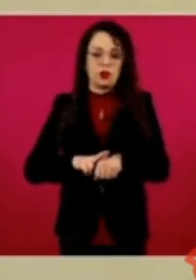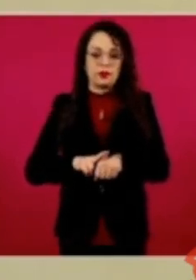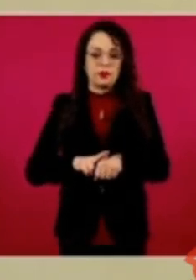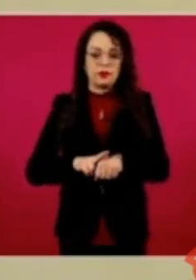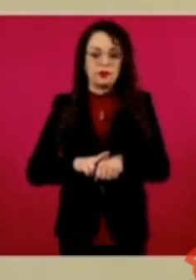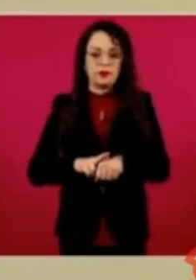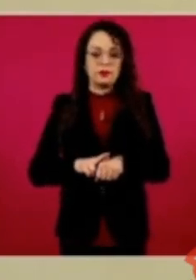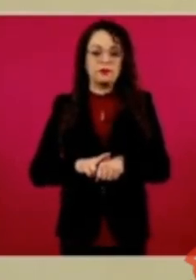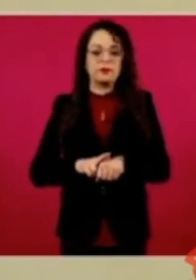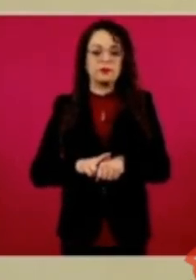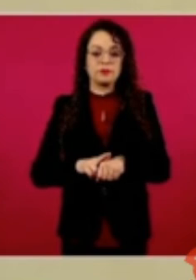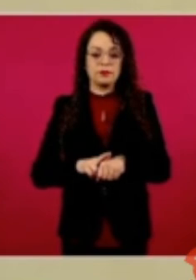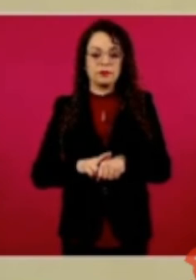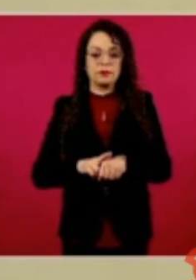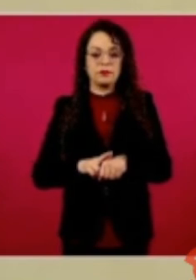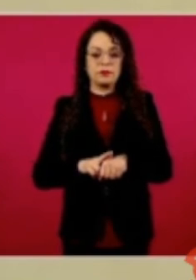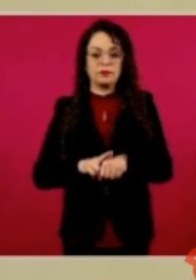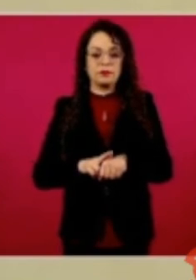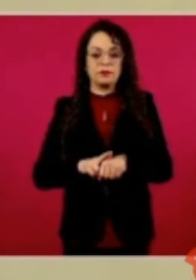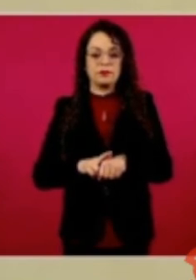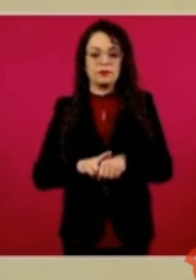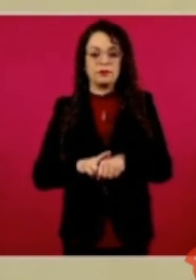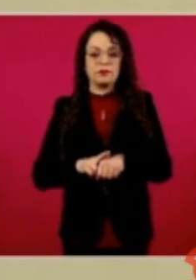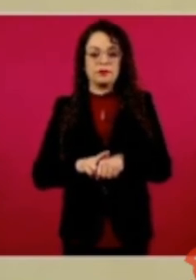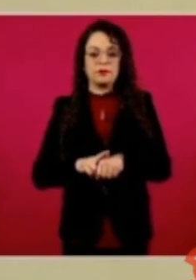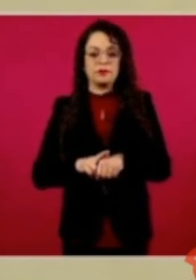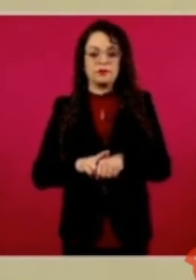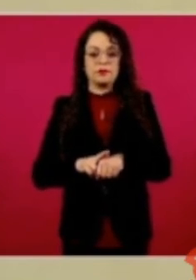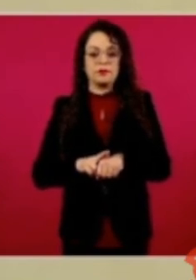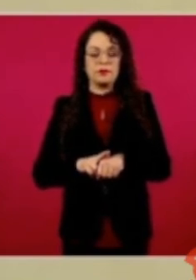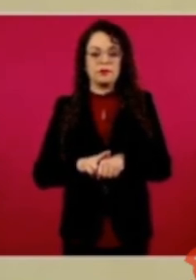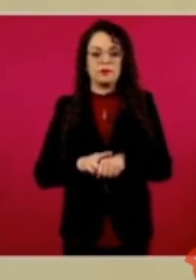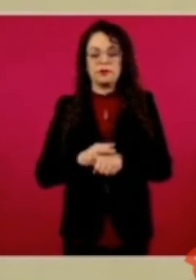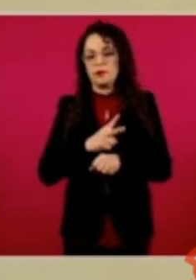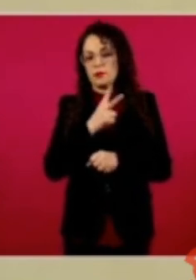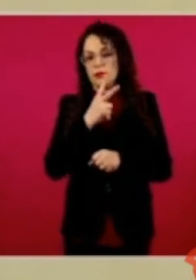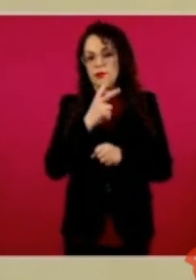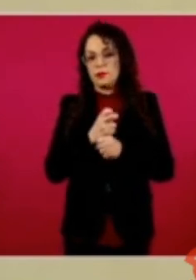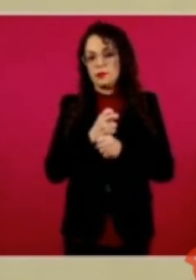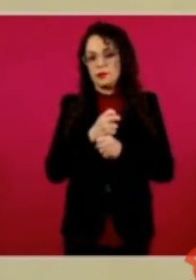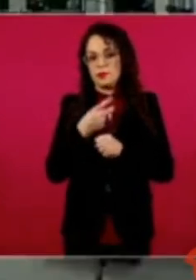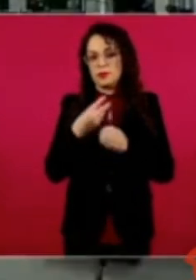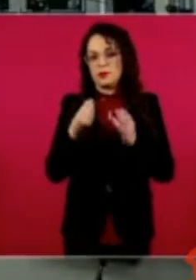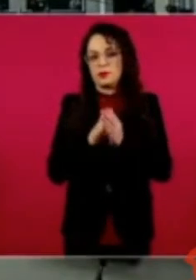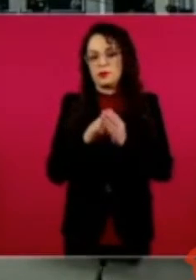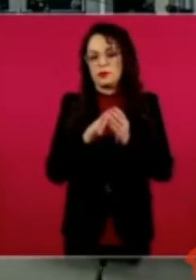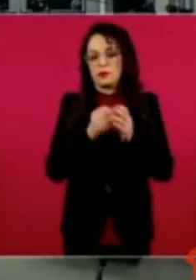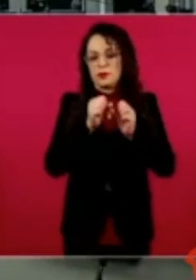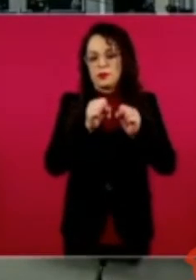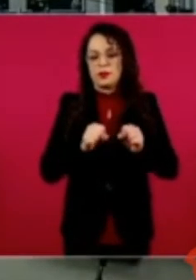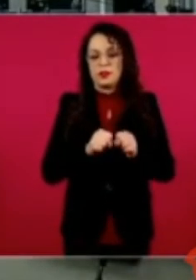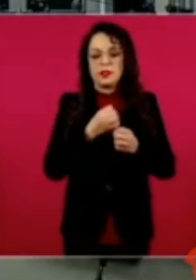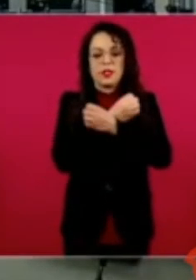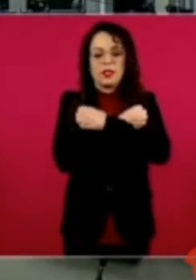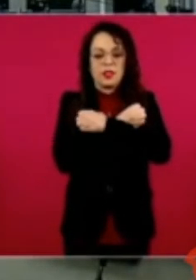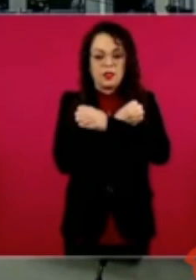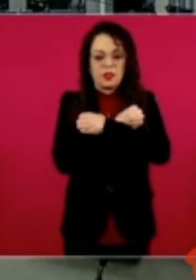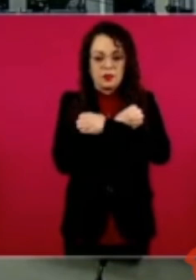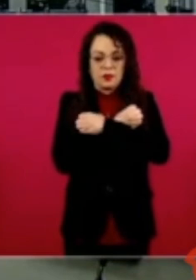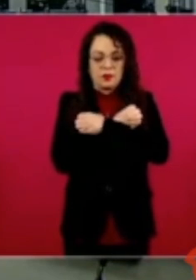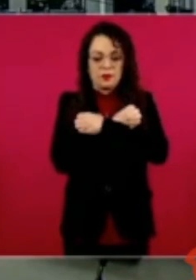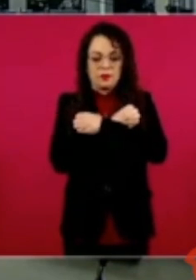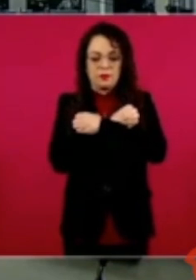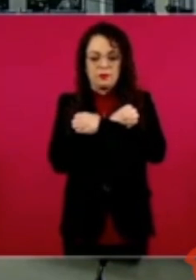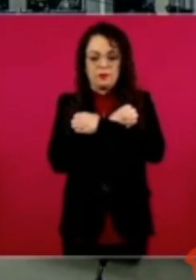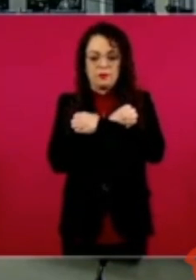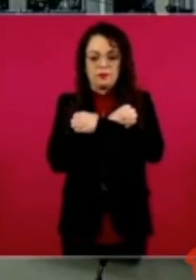El subsistema de educación, el Instituto de Transparencia,